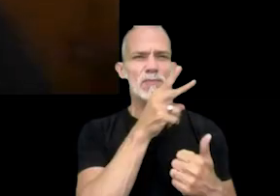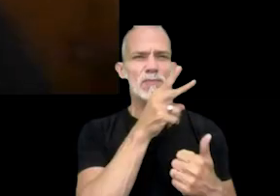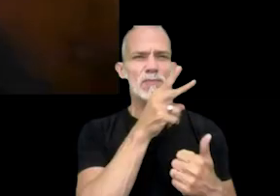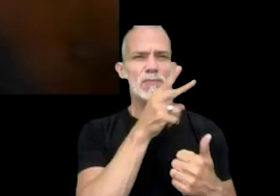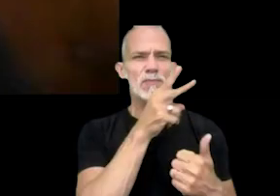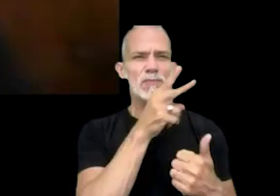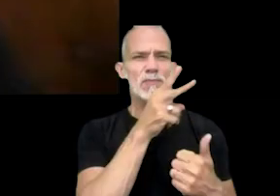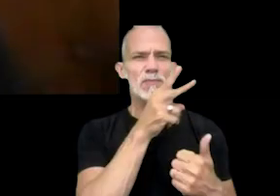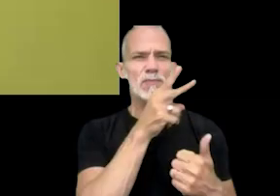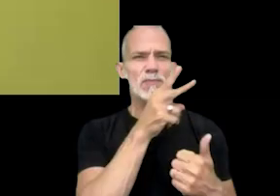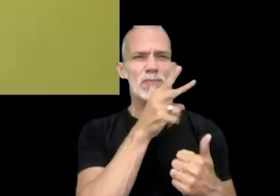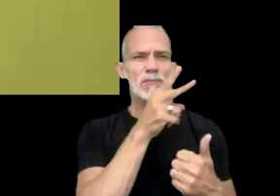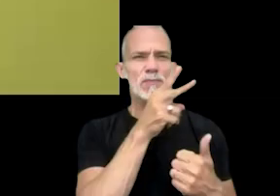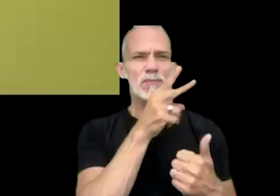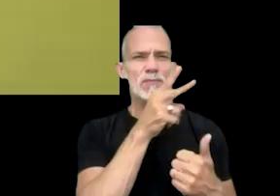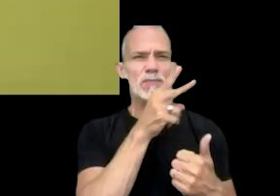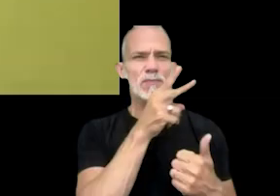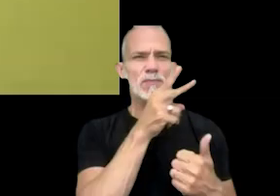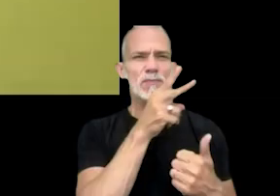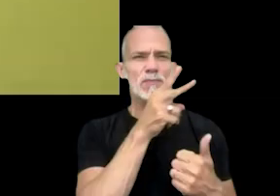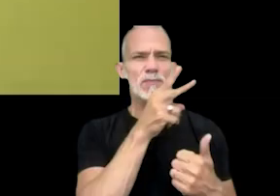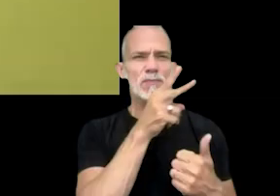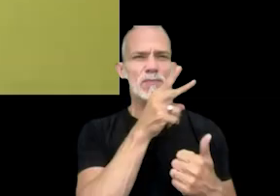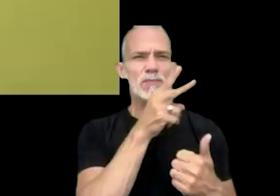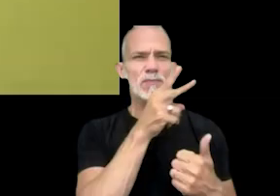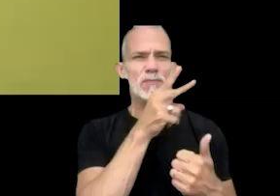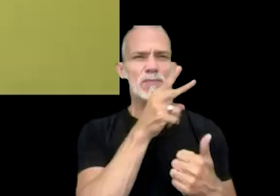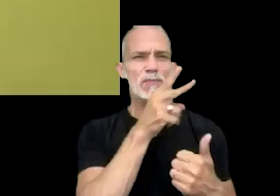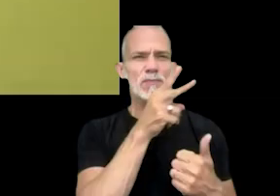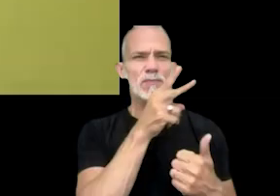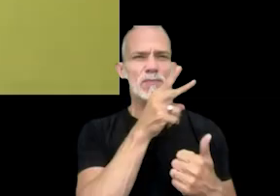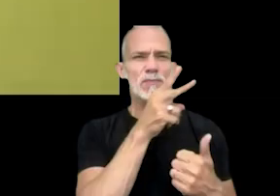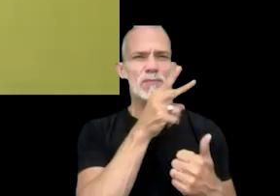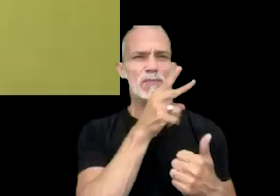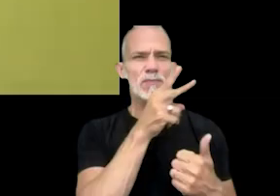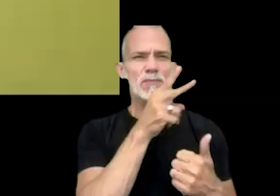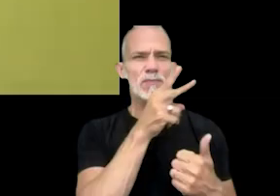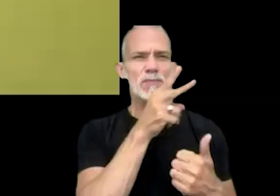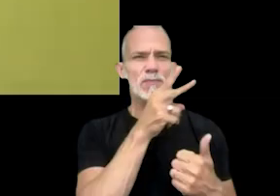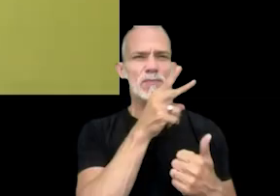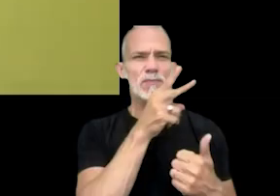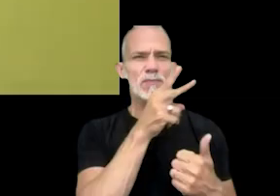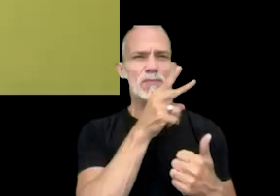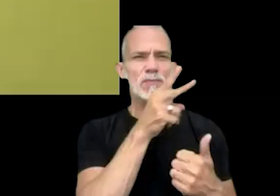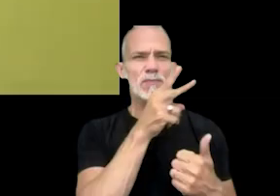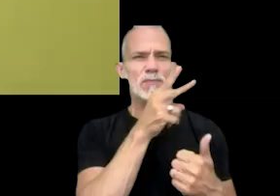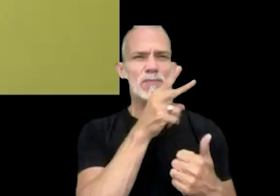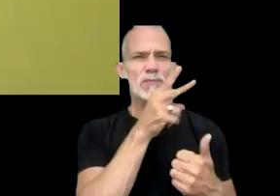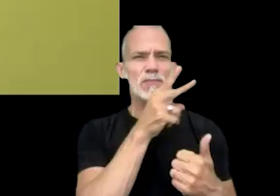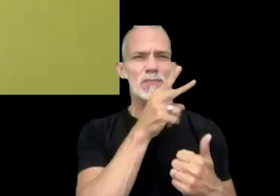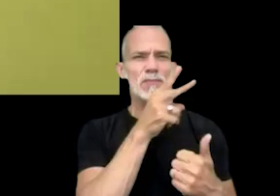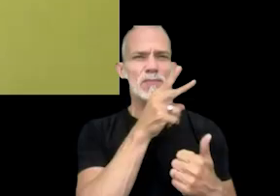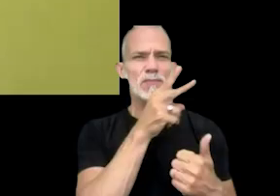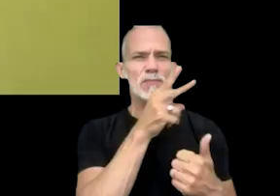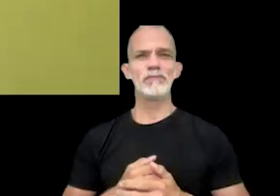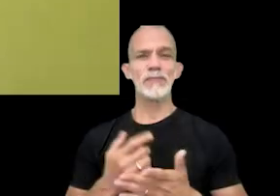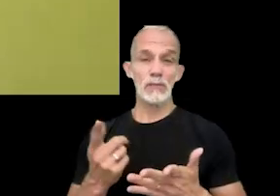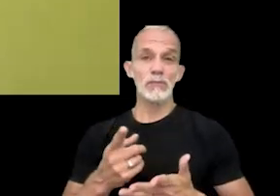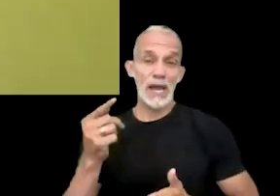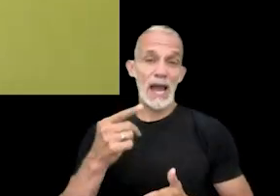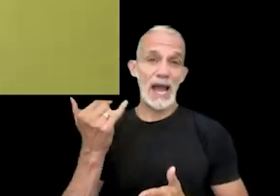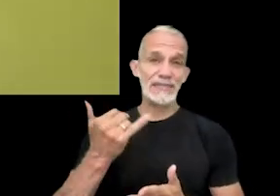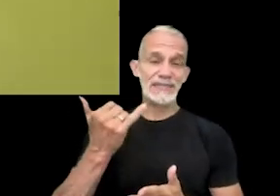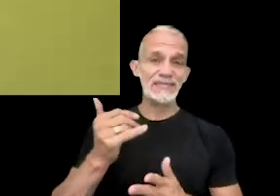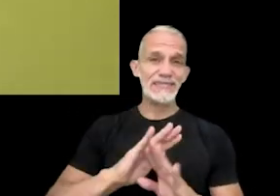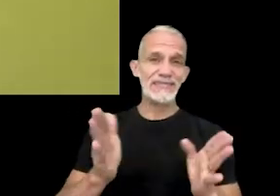ver con el impacto que va a tener el acuerdo multilateral que se ha